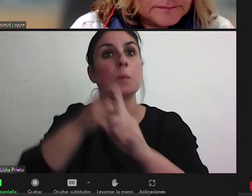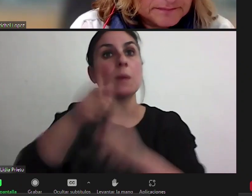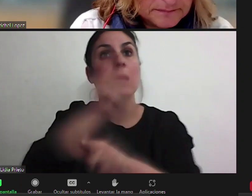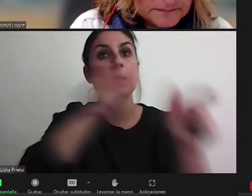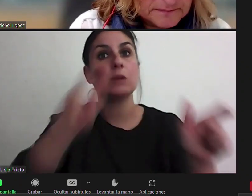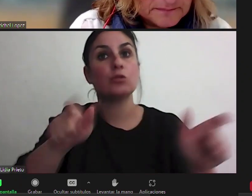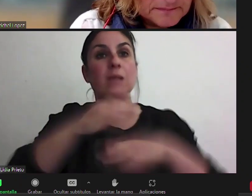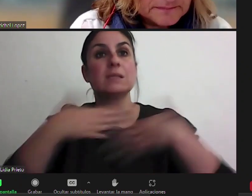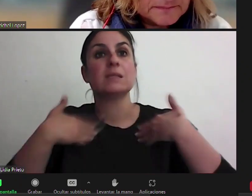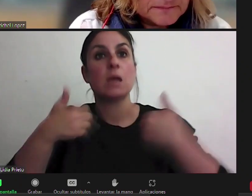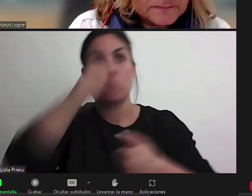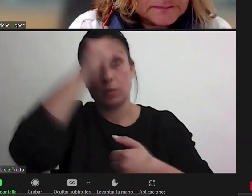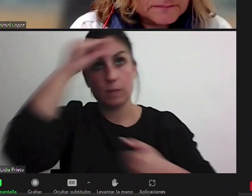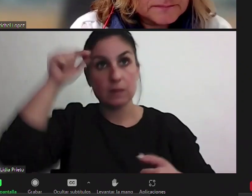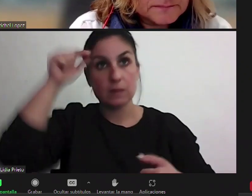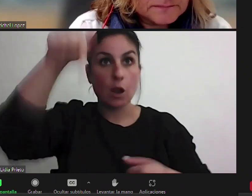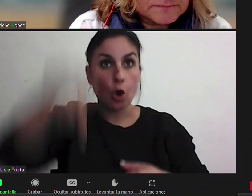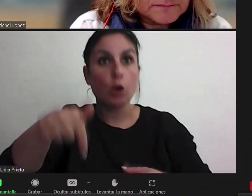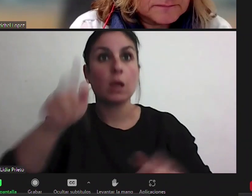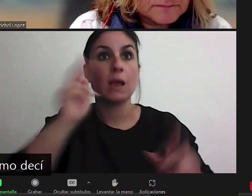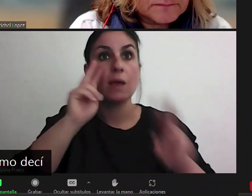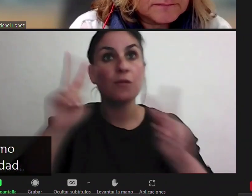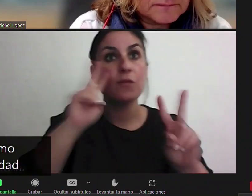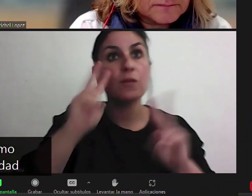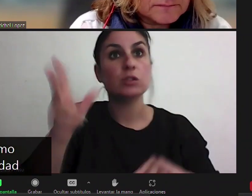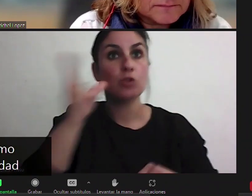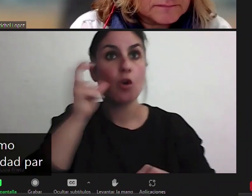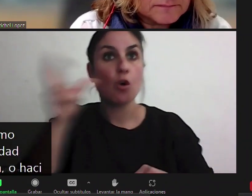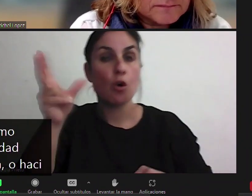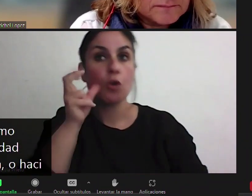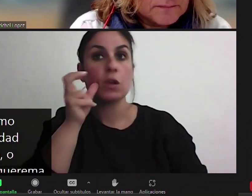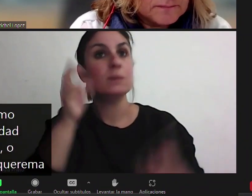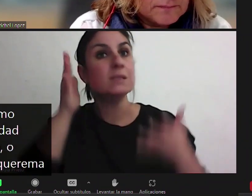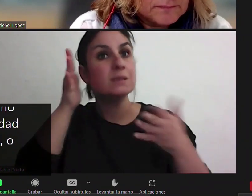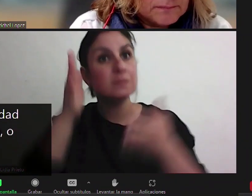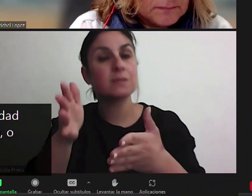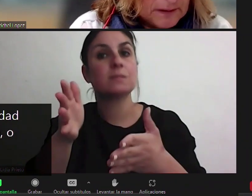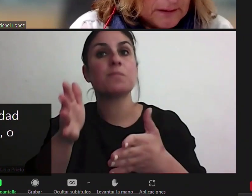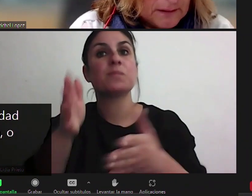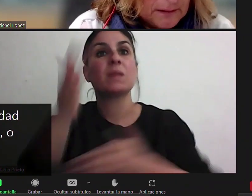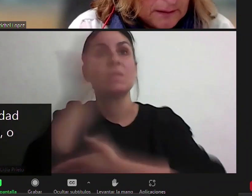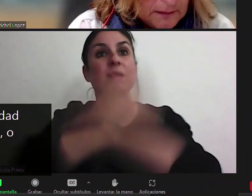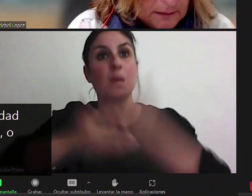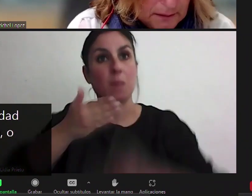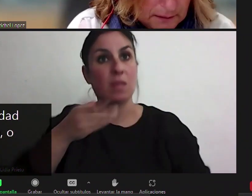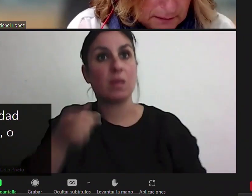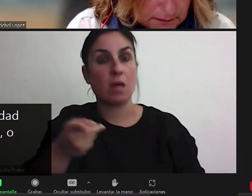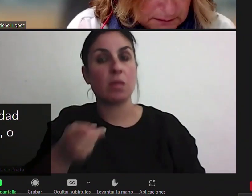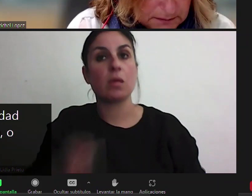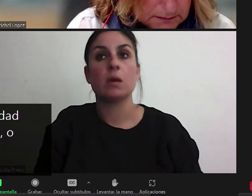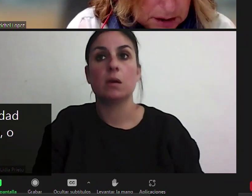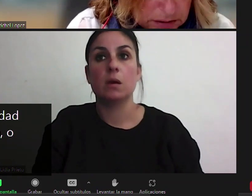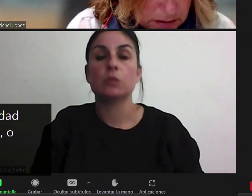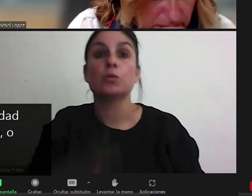Hoy vais a ver y a oír enfocado en este tipo de discapacidad. Y para ello, bueno,